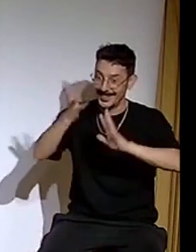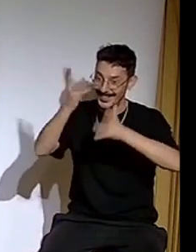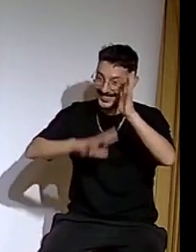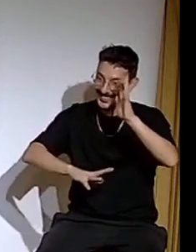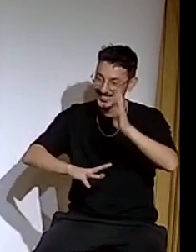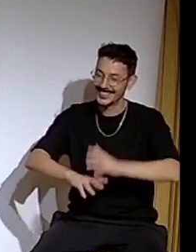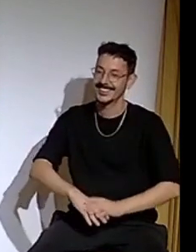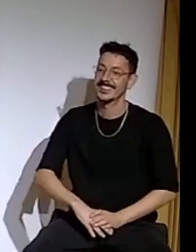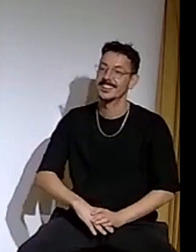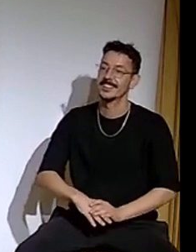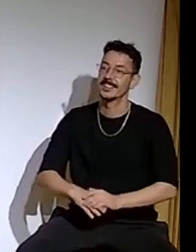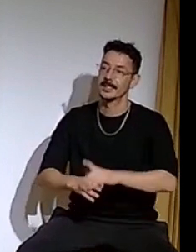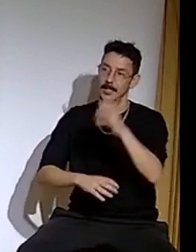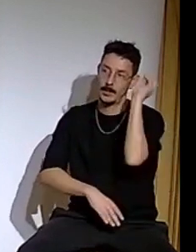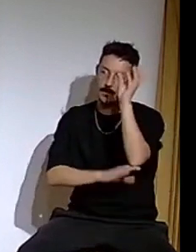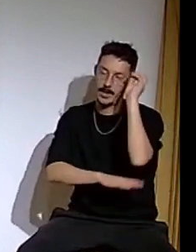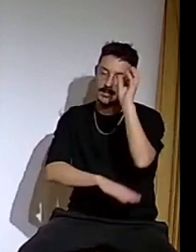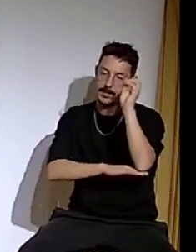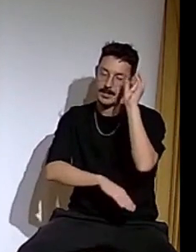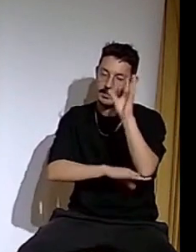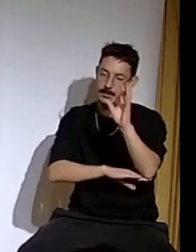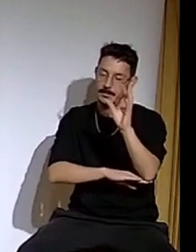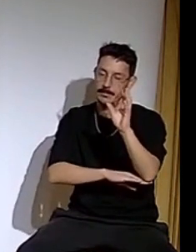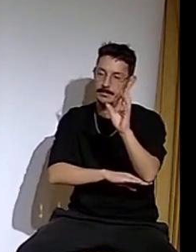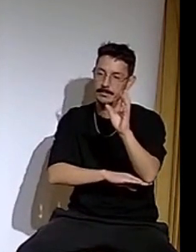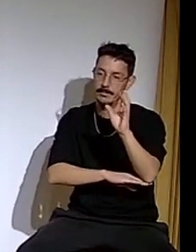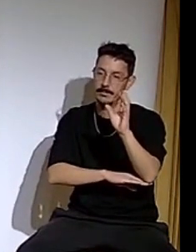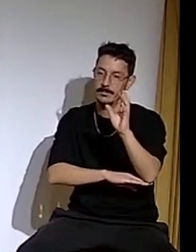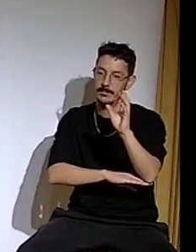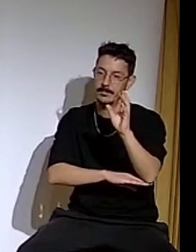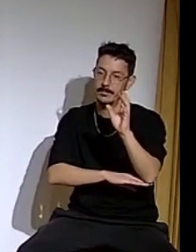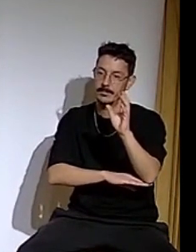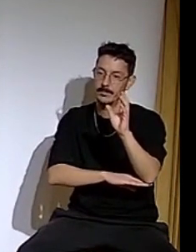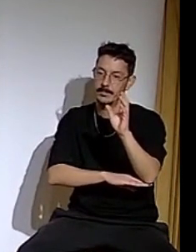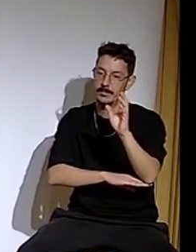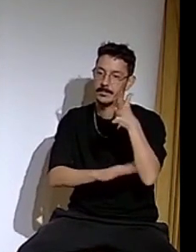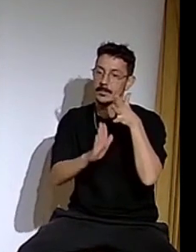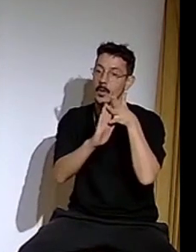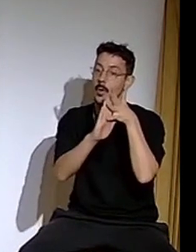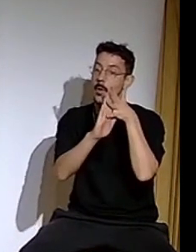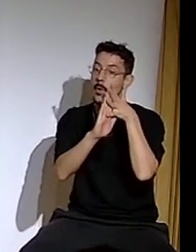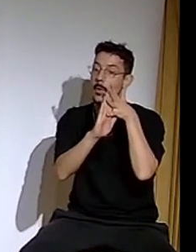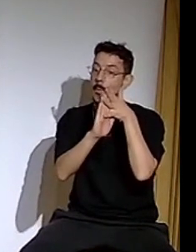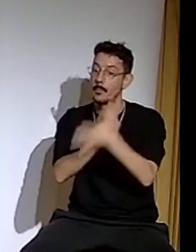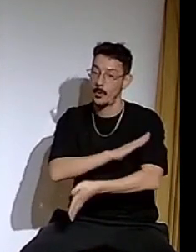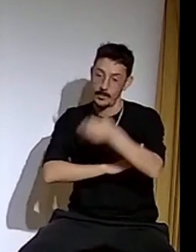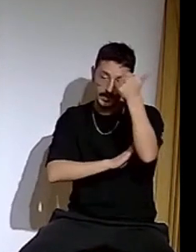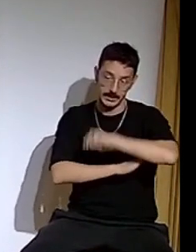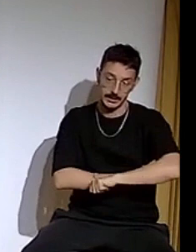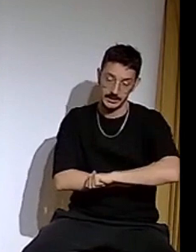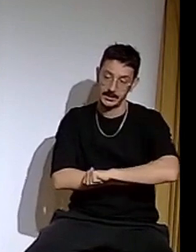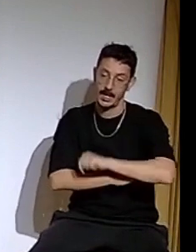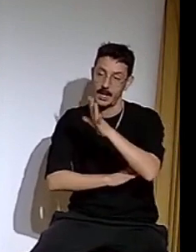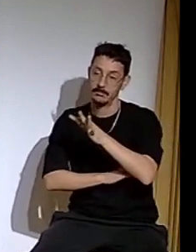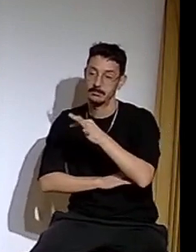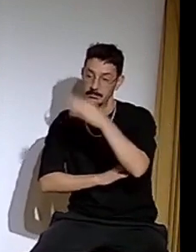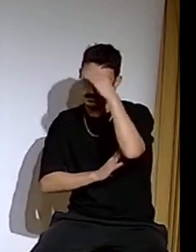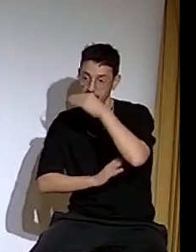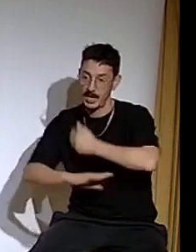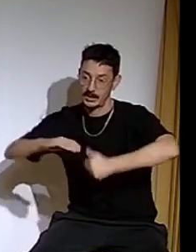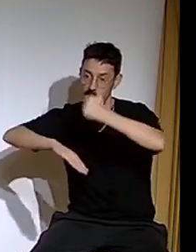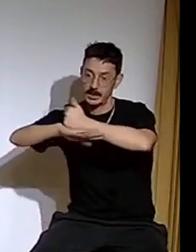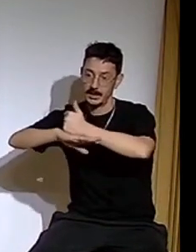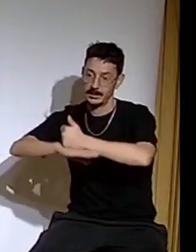quemar la conferencia por marchita y patriarcado